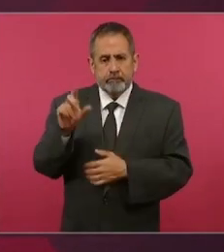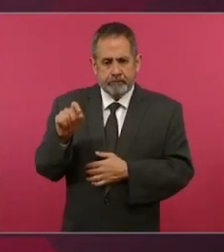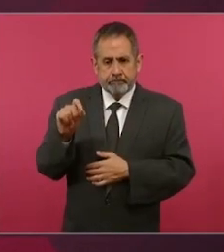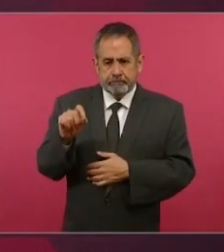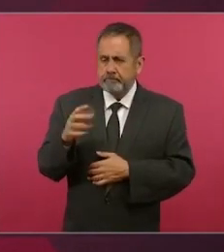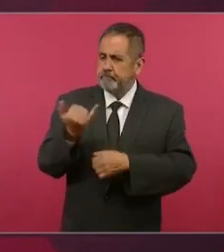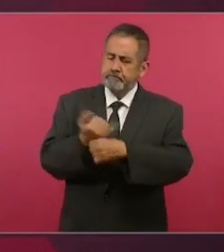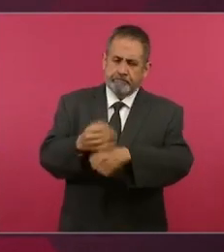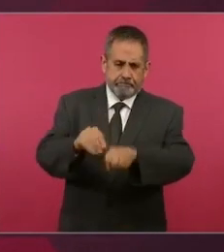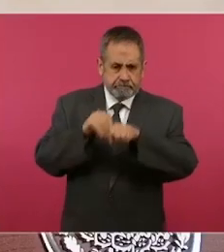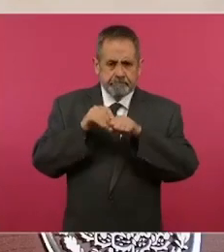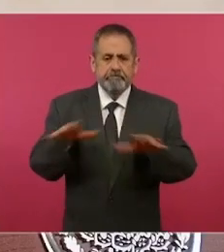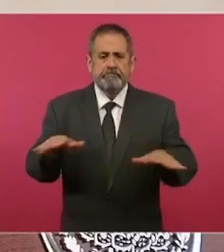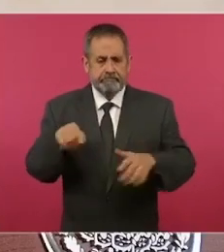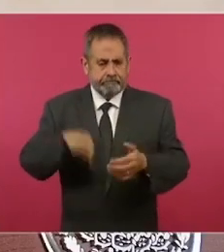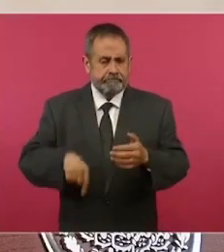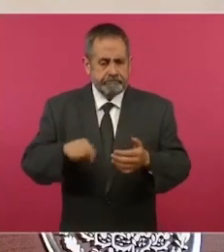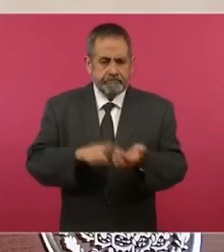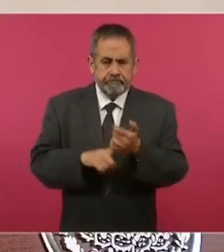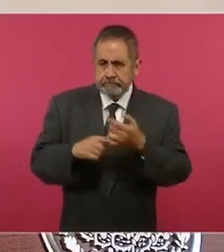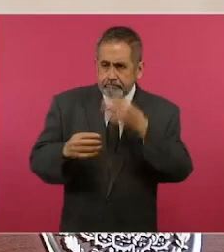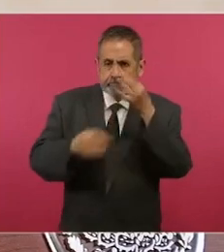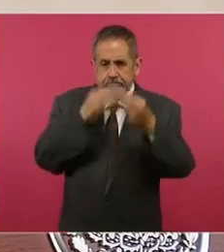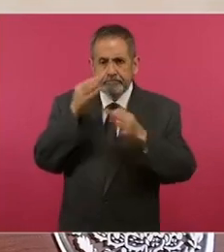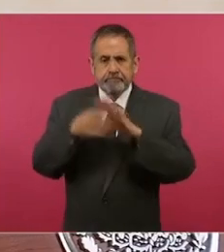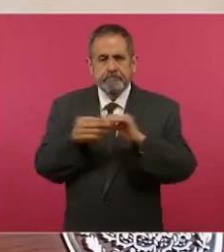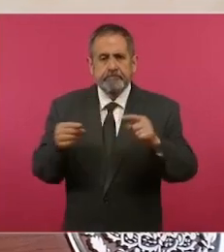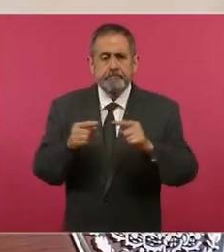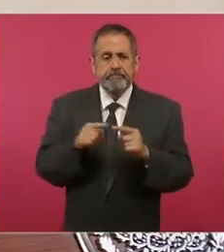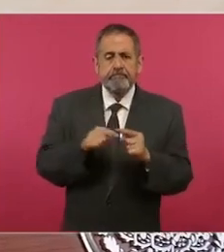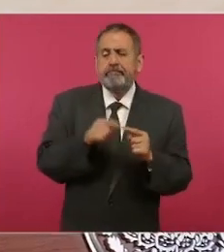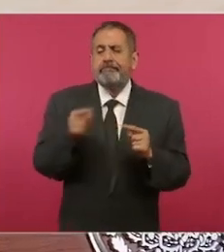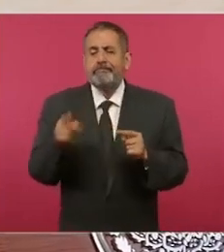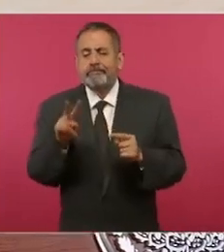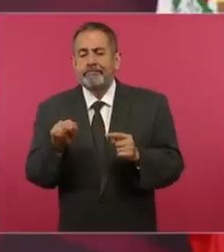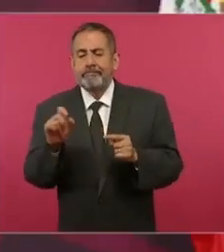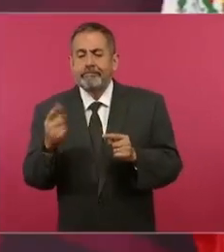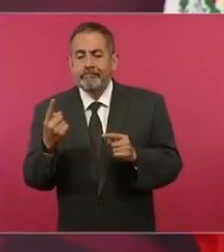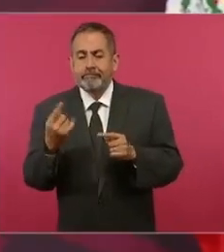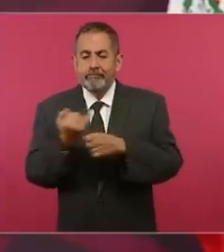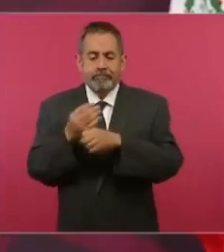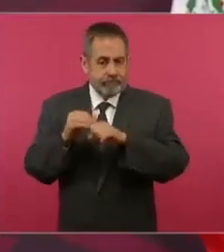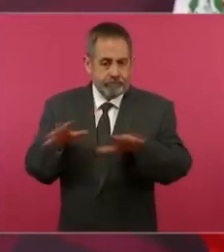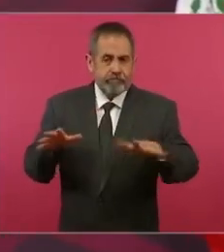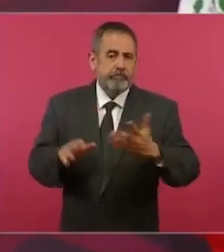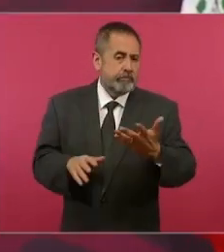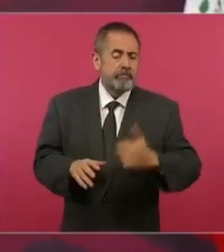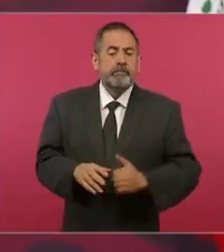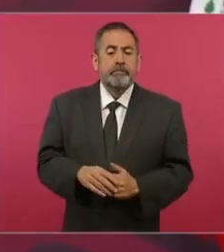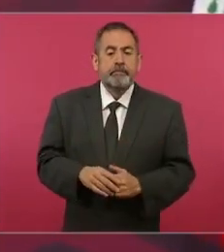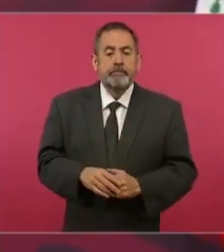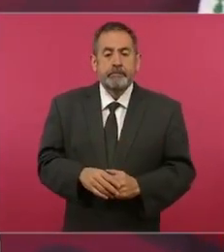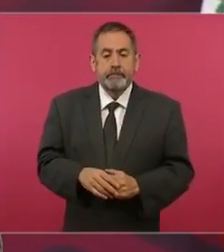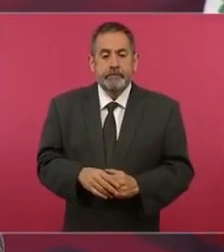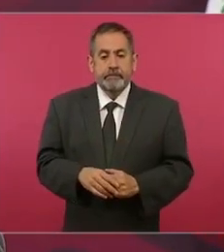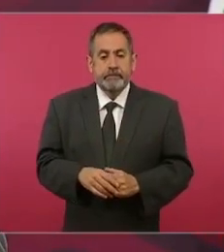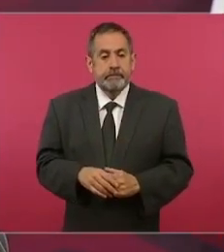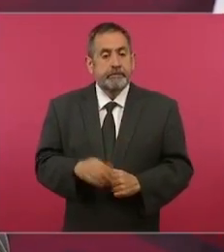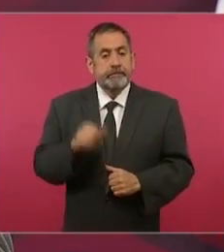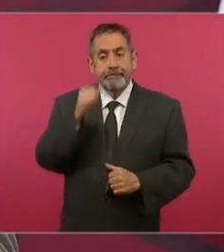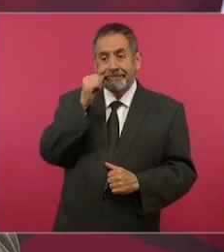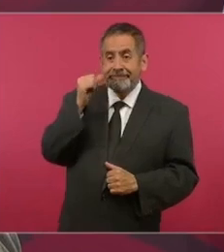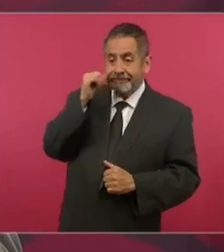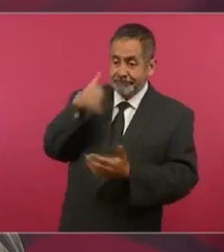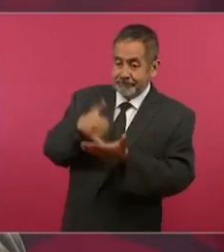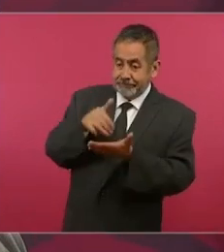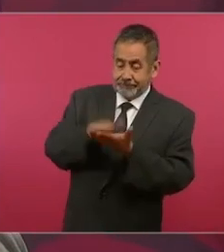a conocer, o se da a conocer un año después, el 21, y ayer dieron a